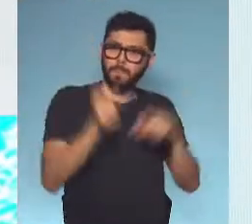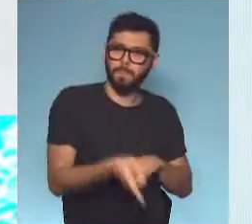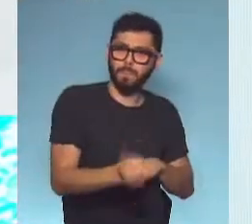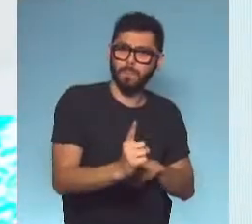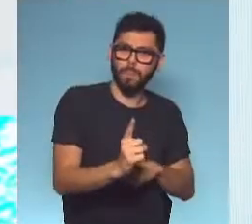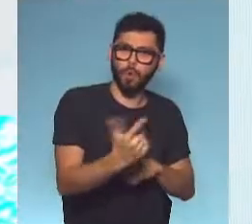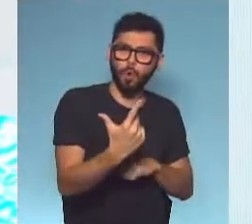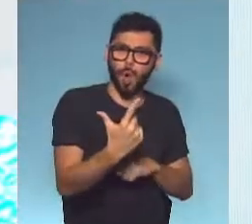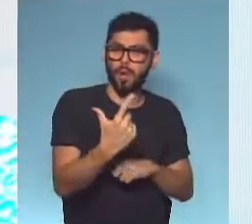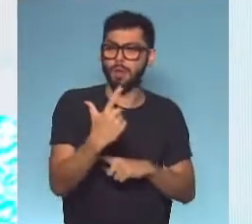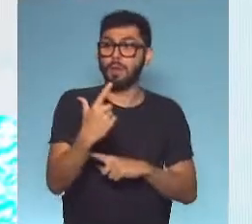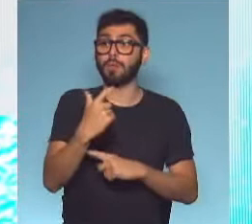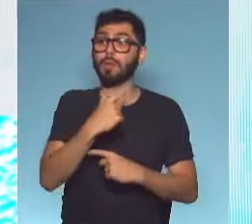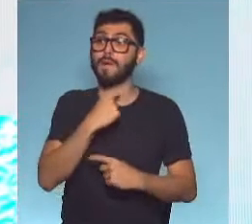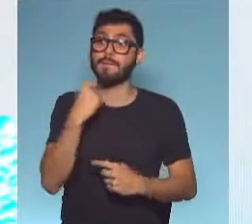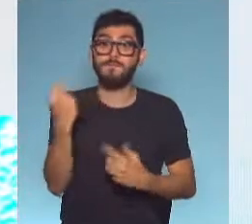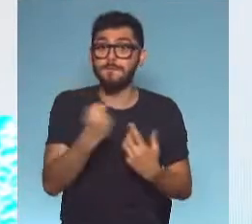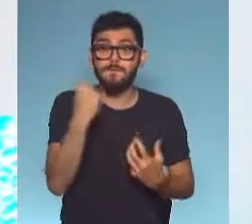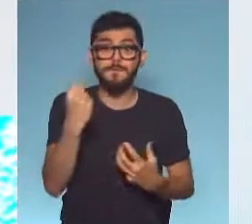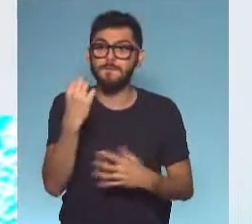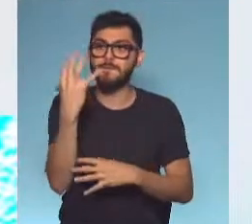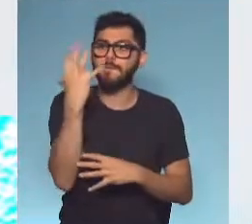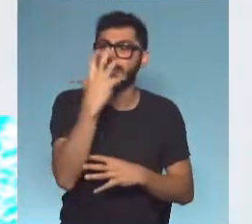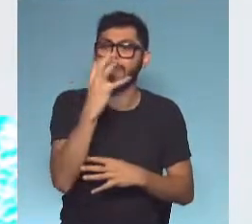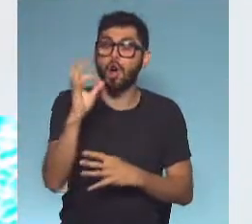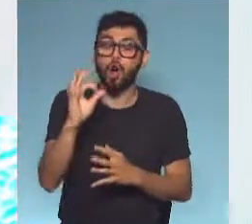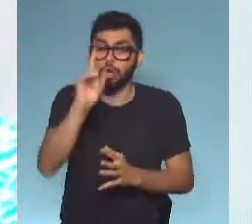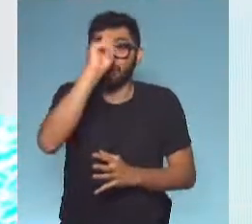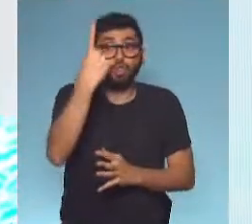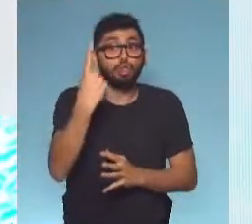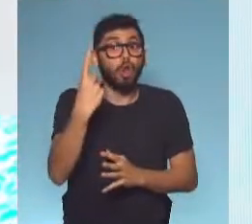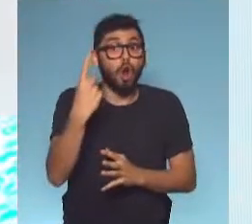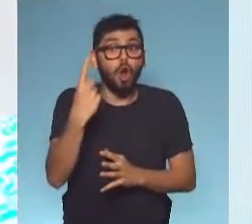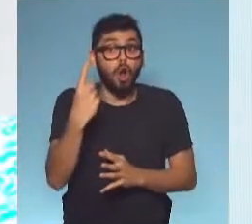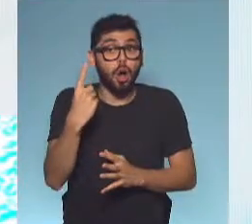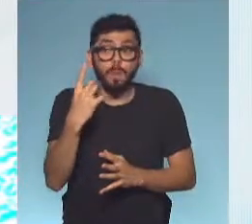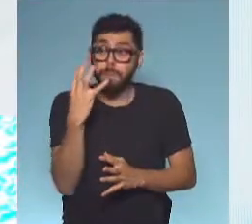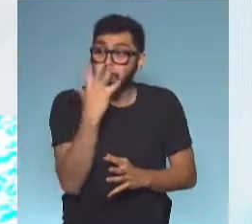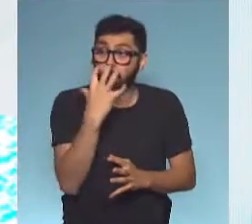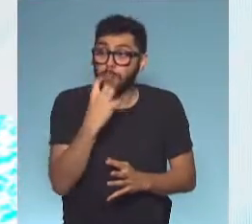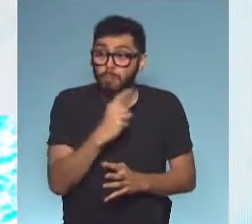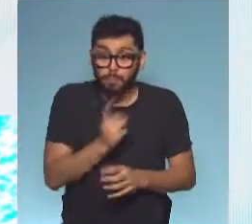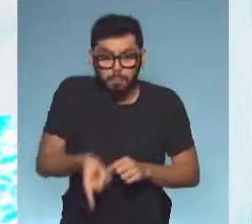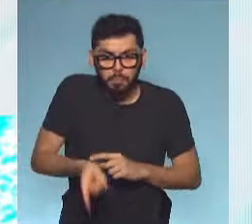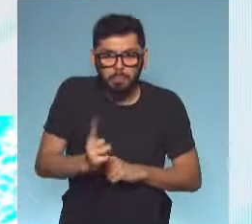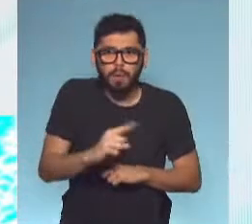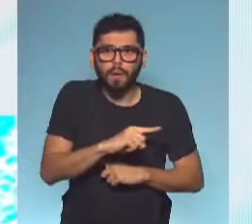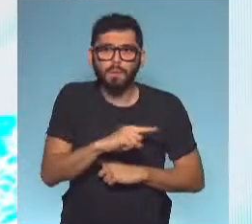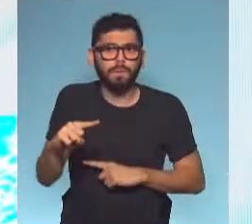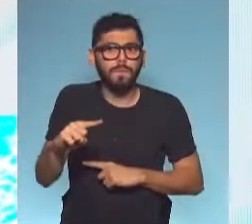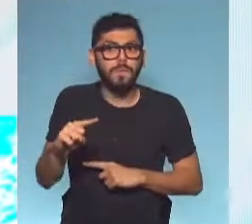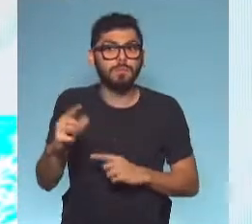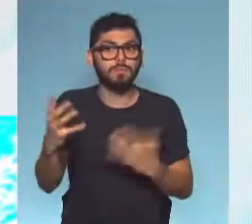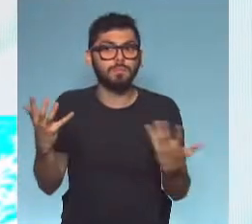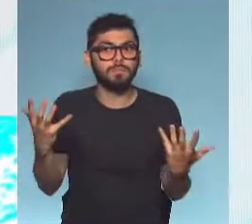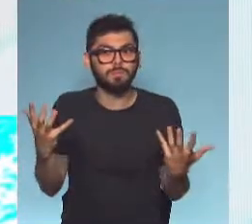también cuando quiero tener un encuentro o mismo para autoplacer no logro tener una erección, hay que tener atención